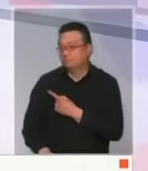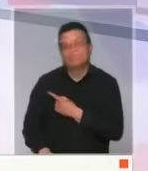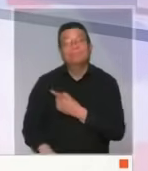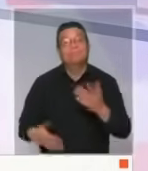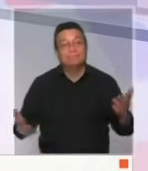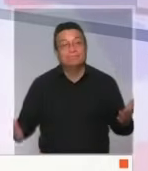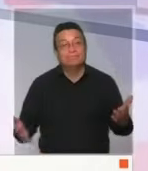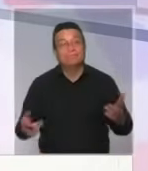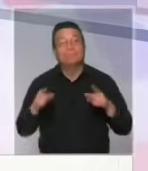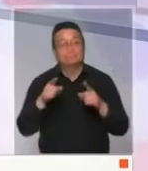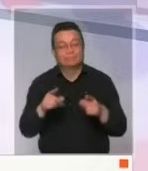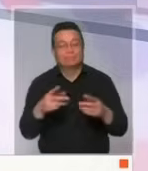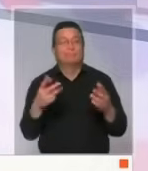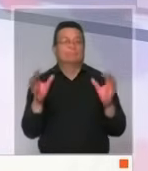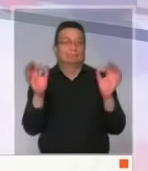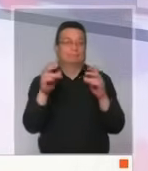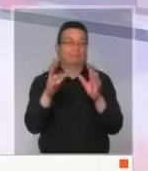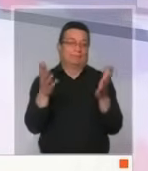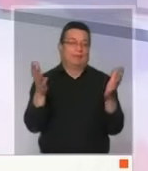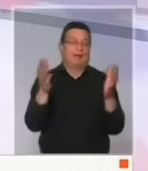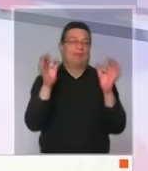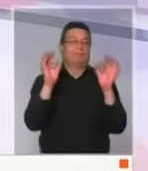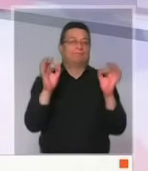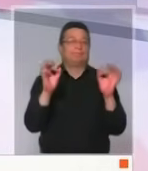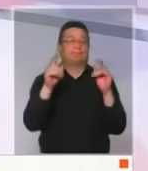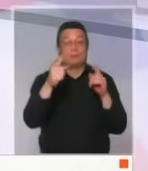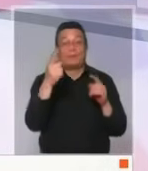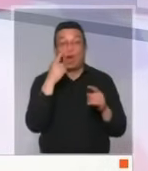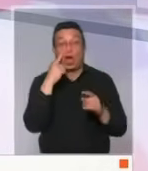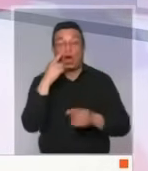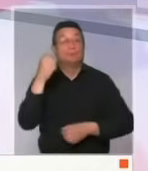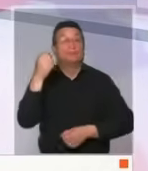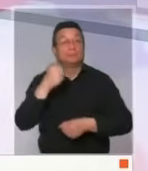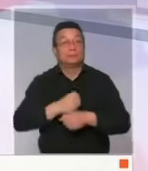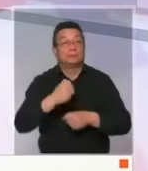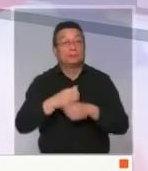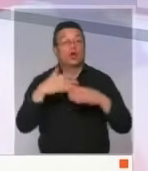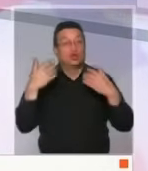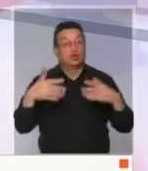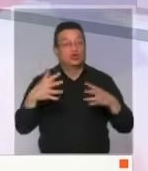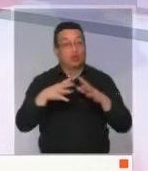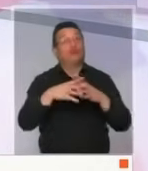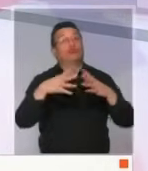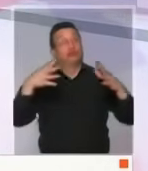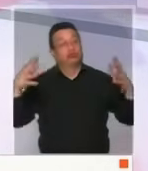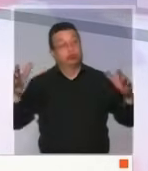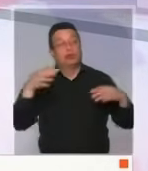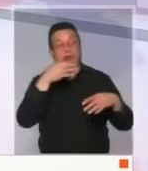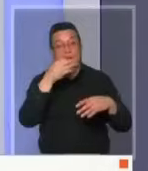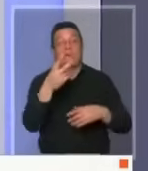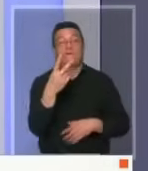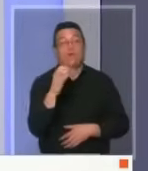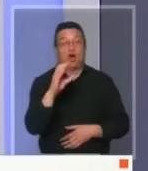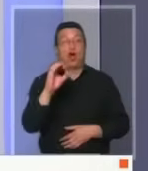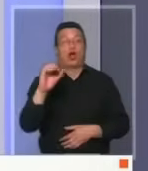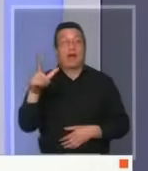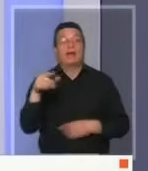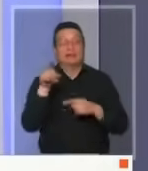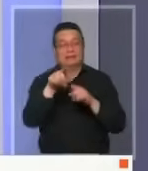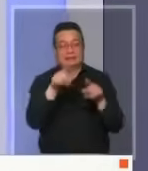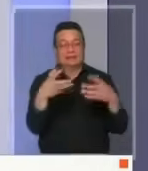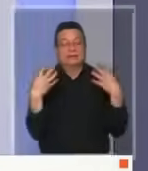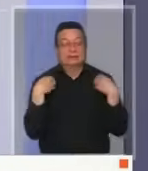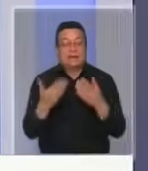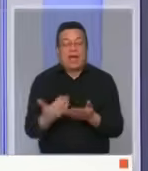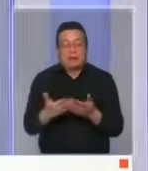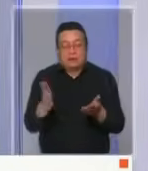gracias a nuestro trabajo virtual Así es pero ojo que la pega lo adelantan bastante también los los vocales porque ellos doblan los